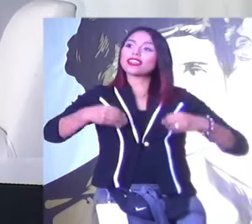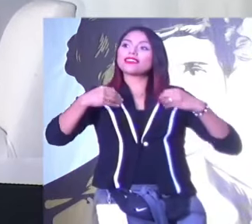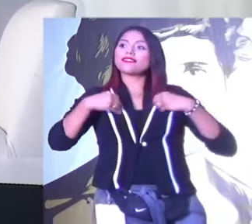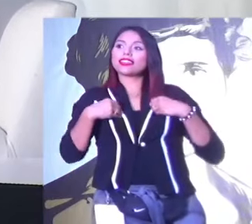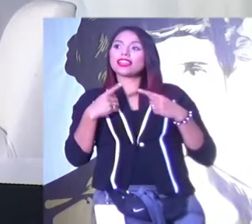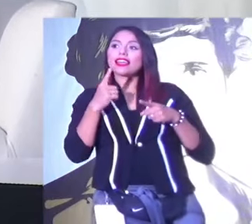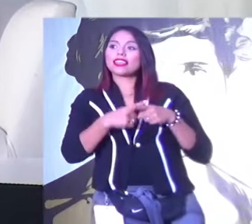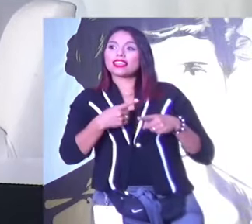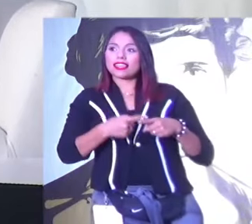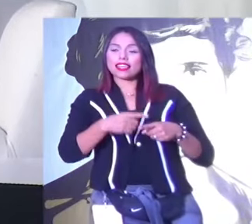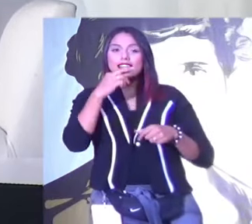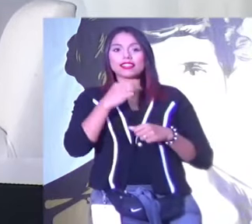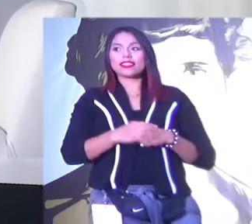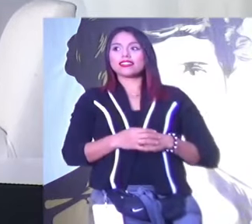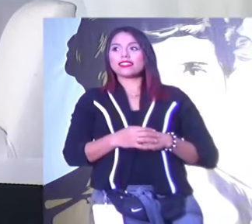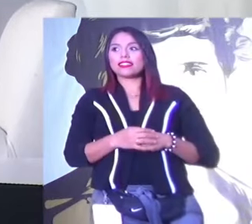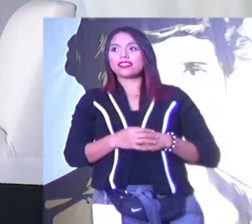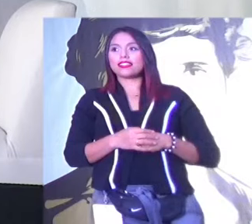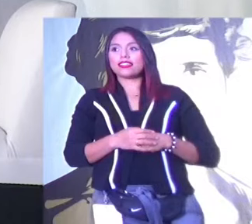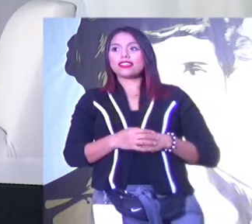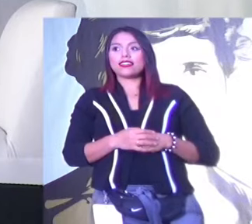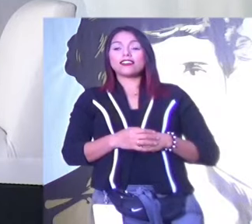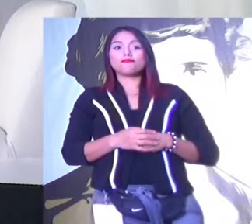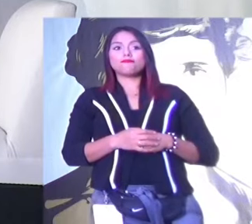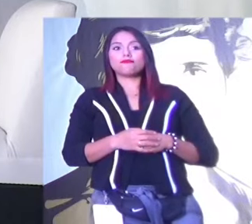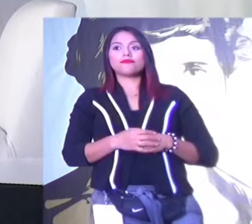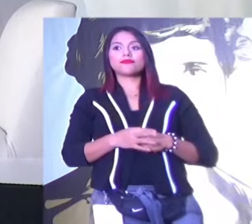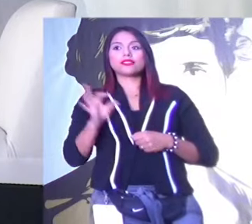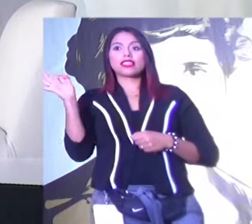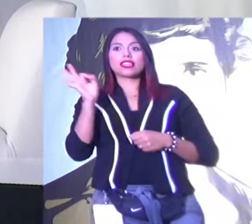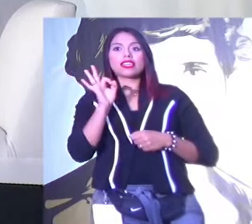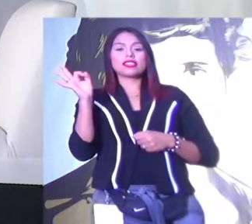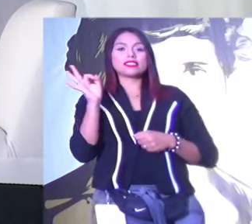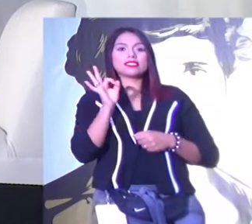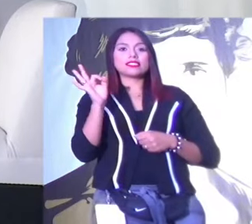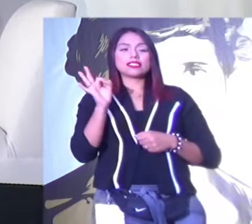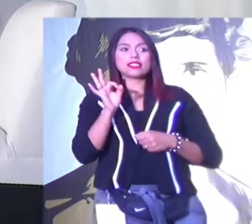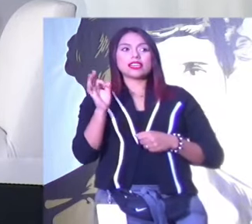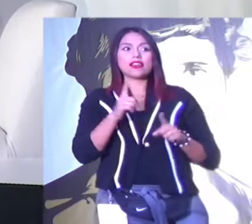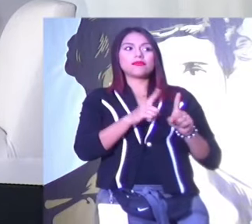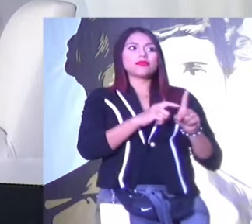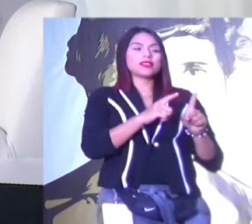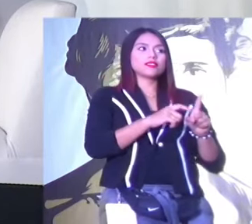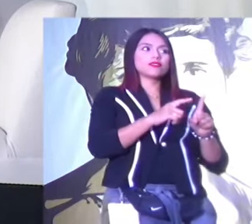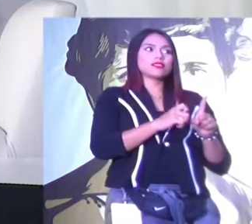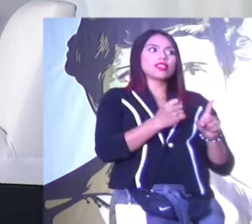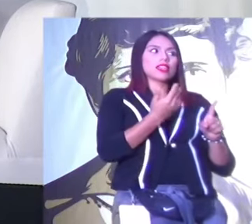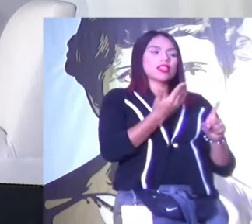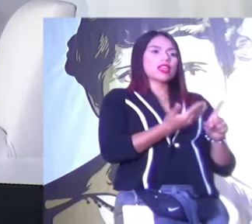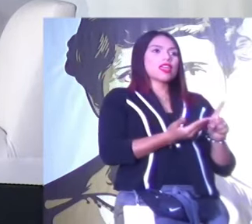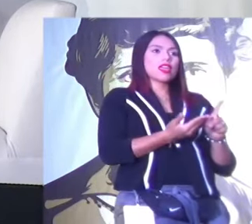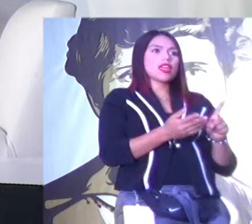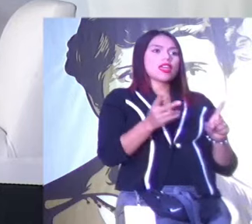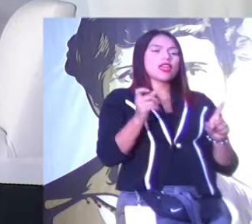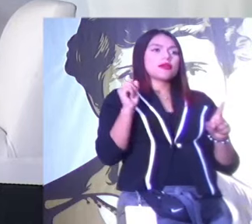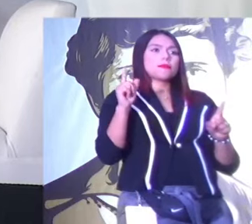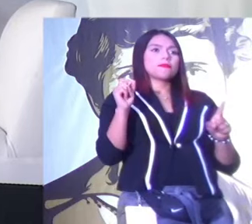yo creo que lo haría de un personaje que tuviera las mismas aficiones que yo